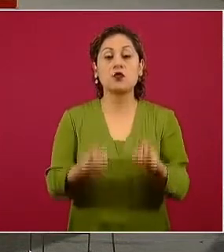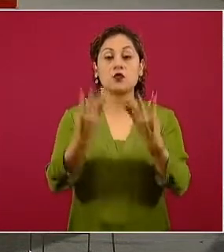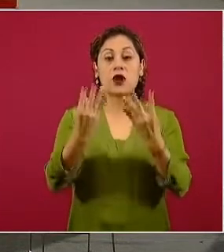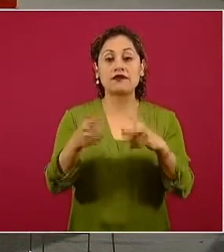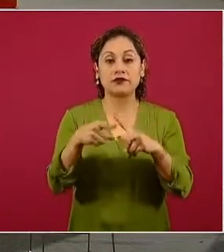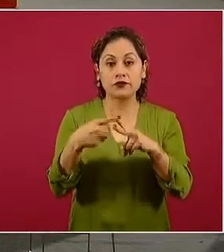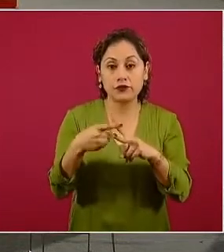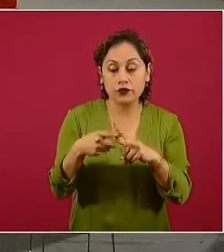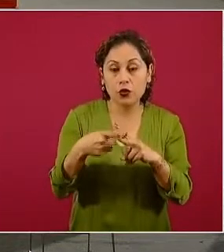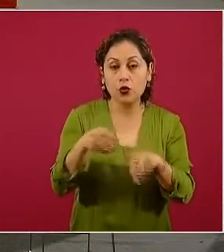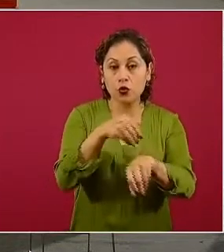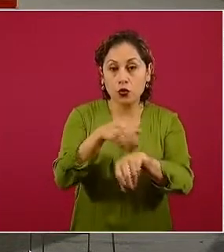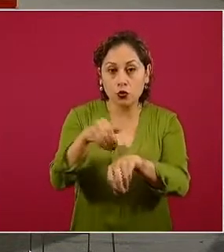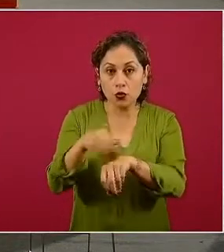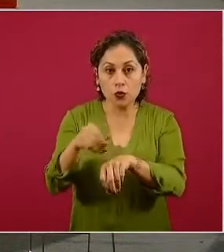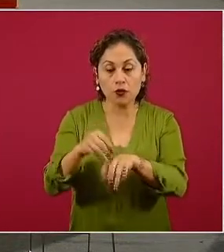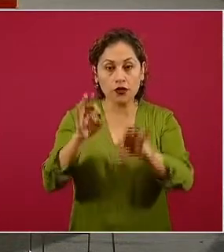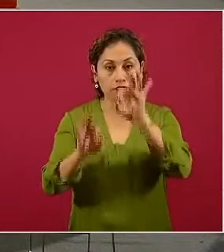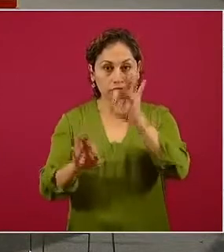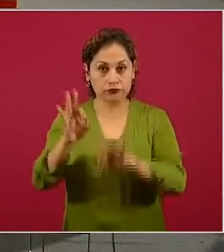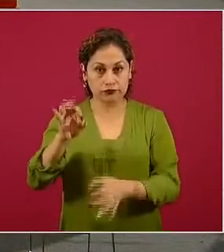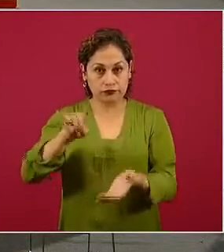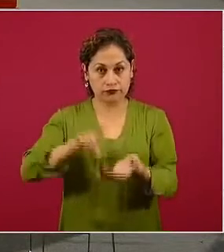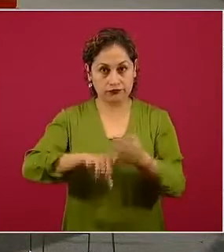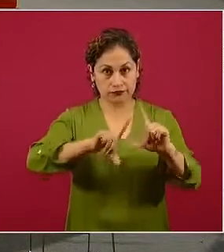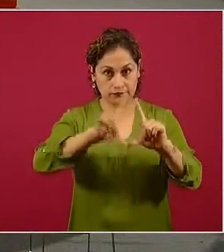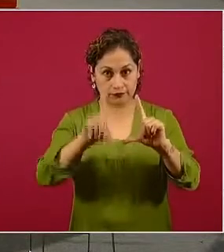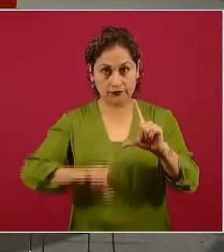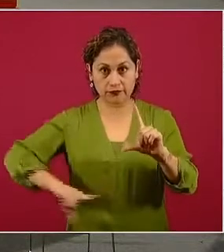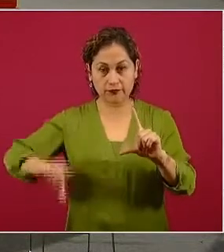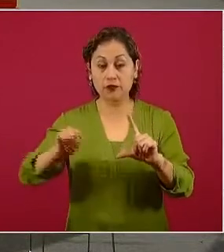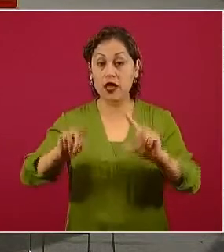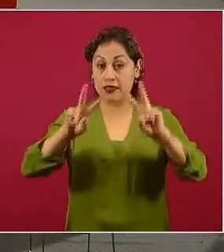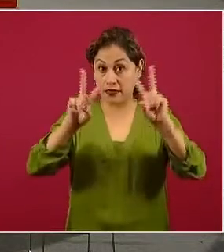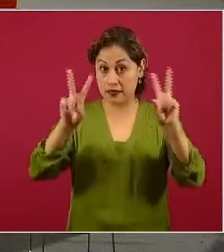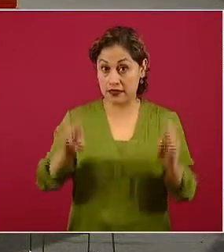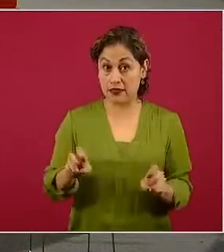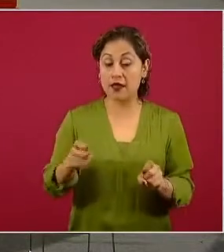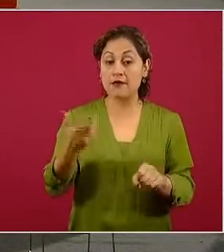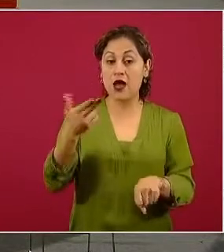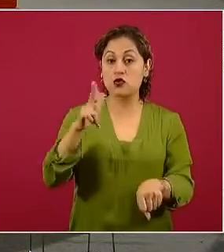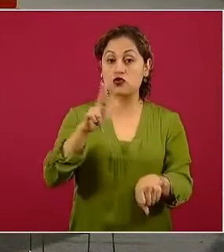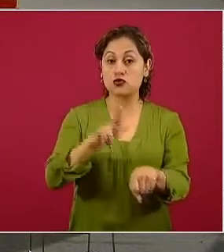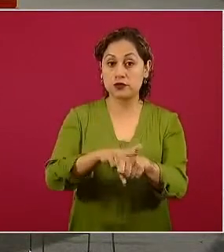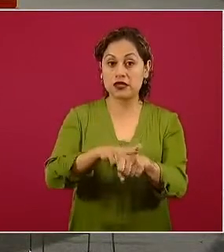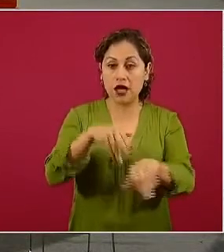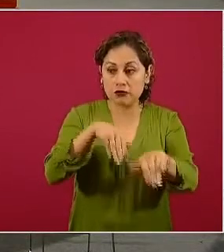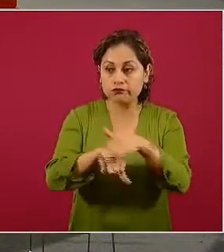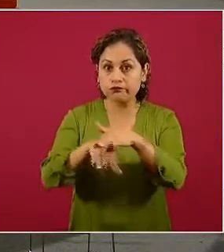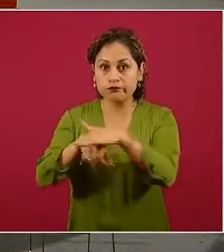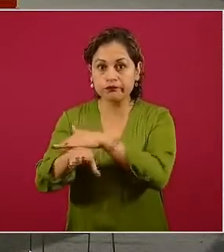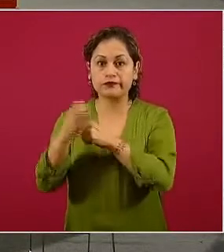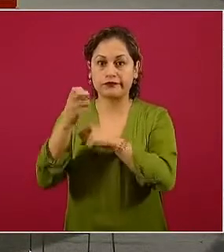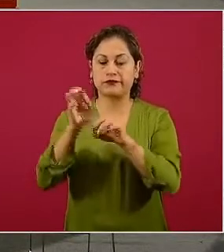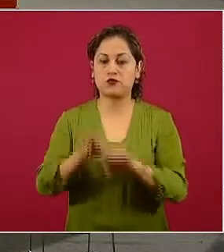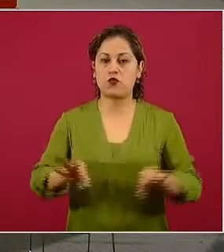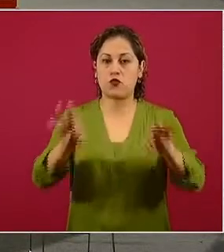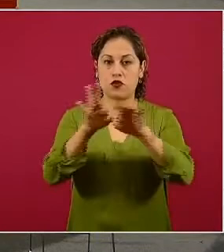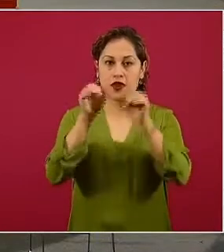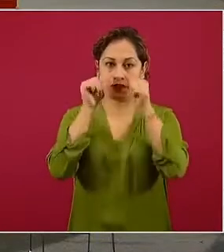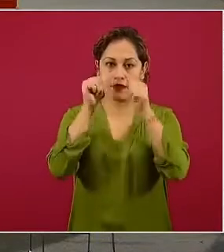nacionales, la ocupación hospitalaria, que es muy importante monitorear, y algunos de los indicadores